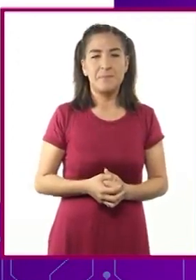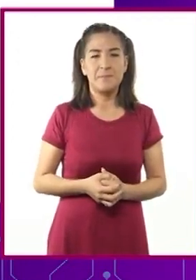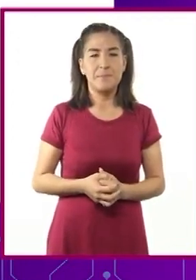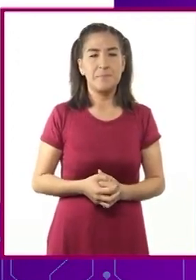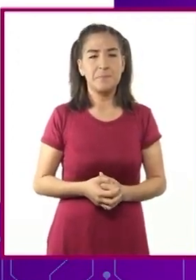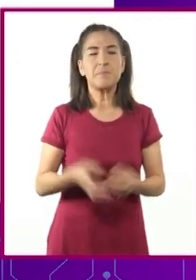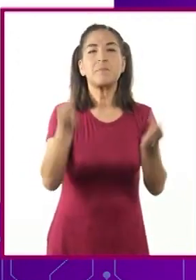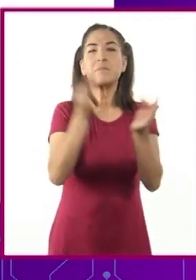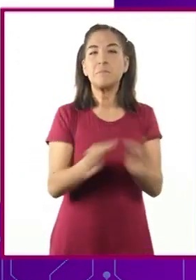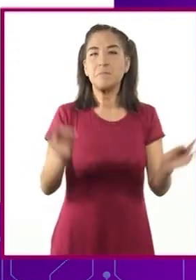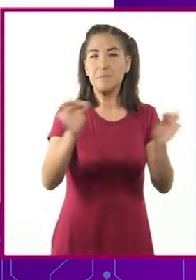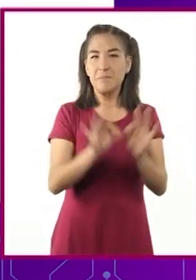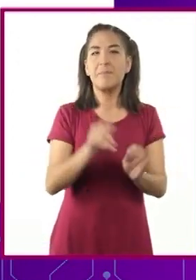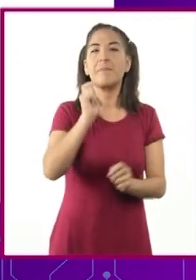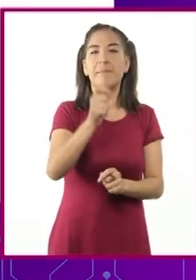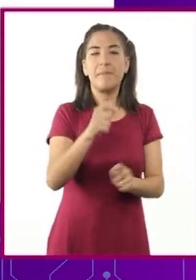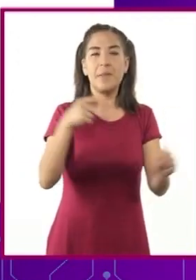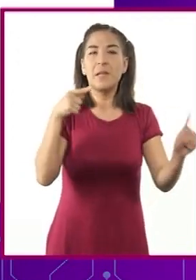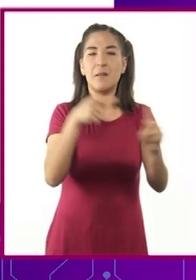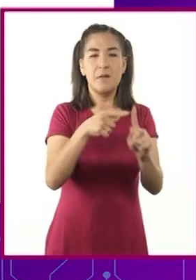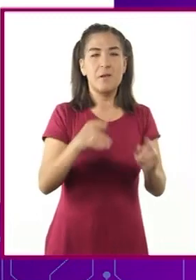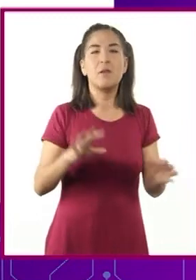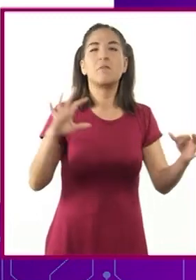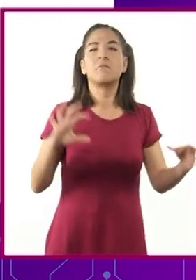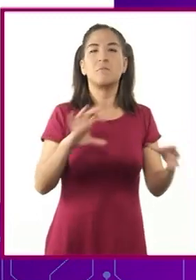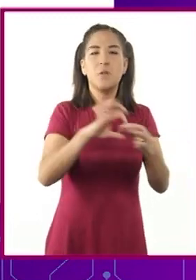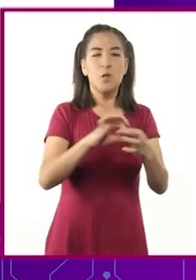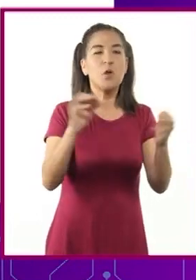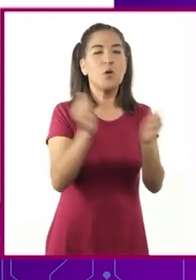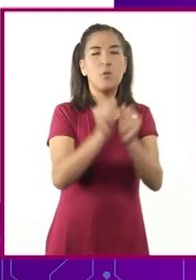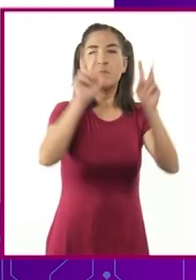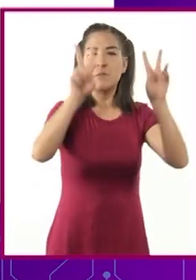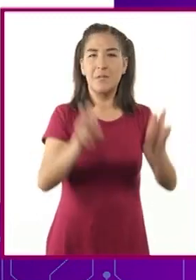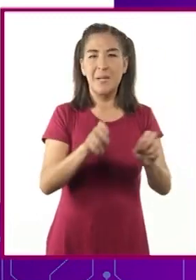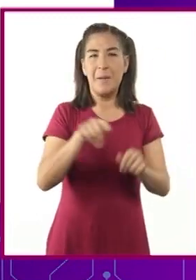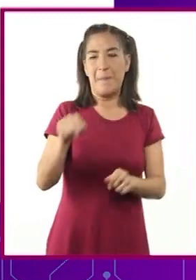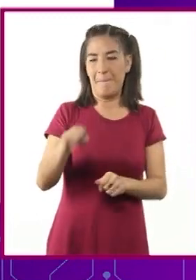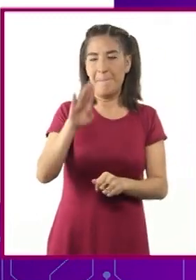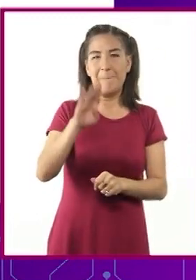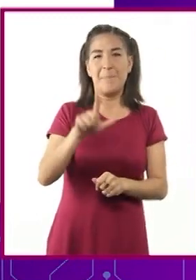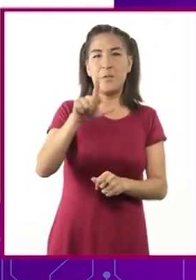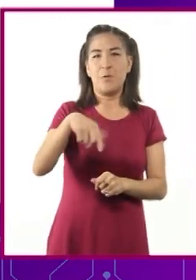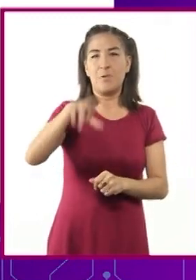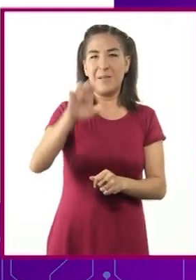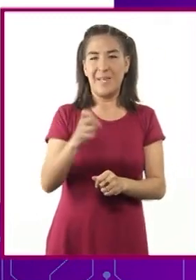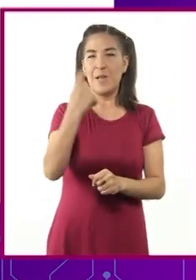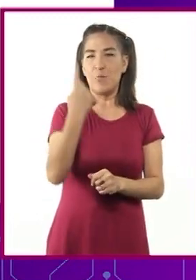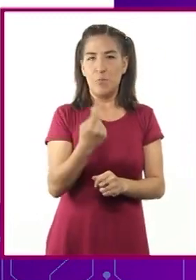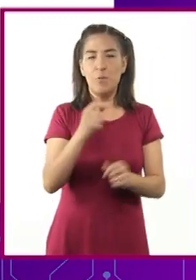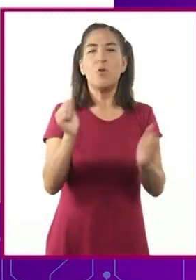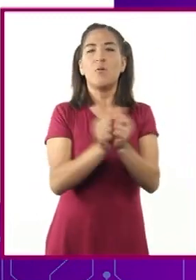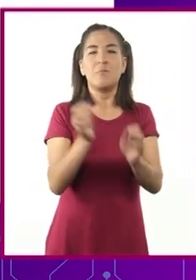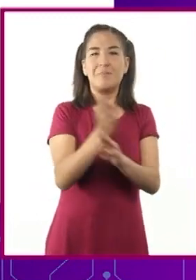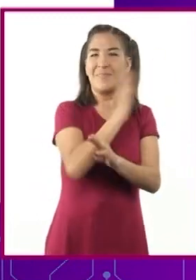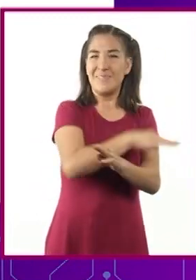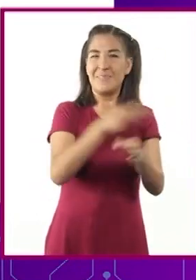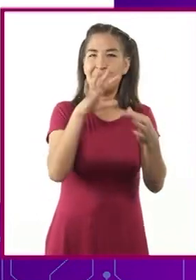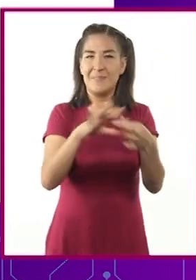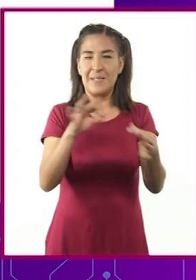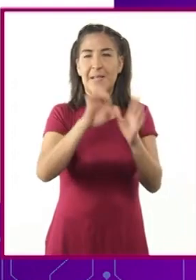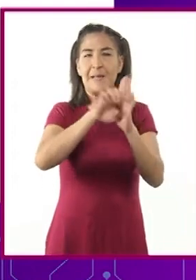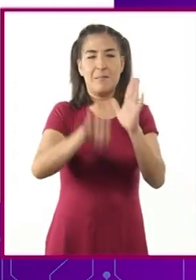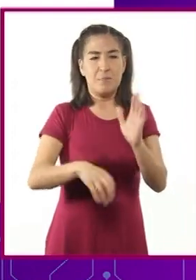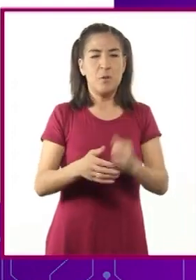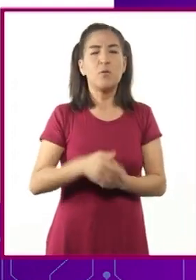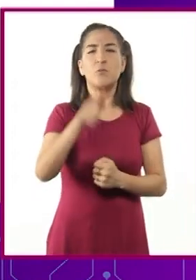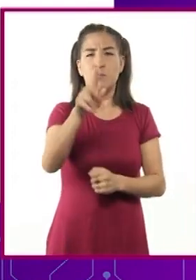Es importante que establezca relaciones con los temas del bloque 1 y con la lección anterior. Por ejemplo,